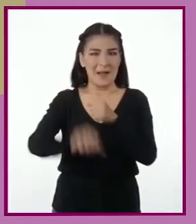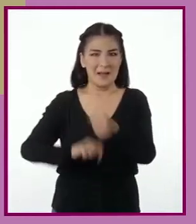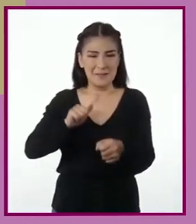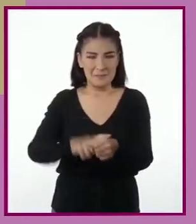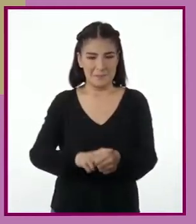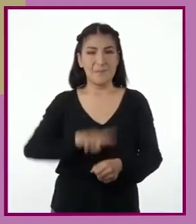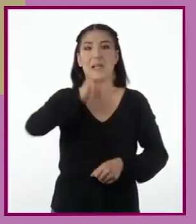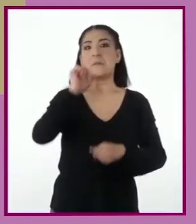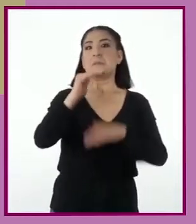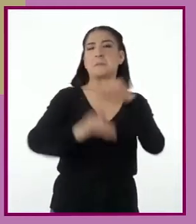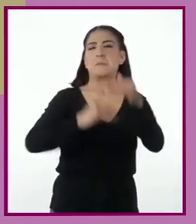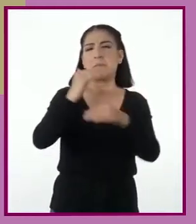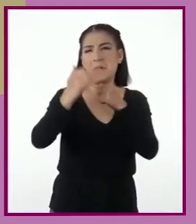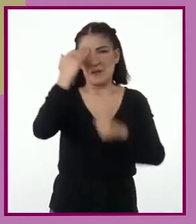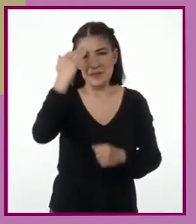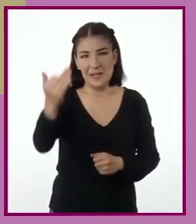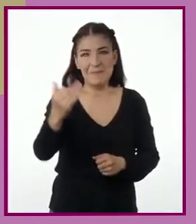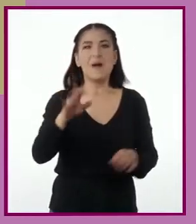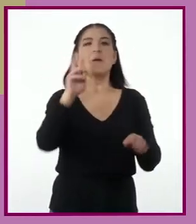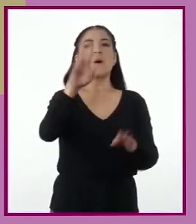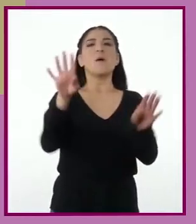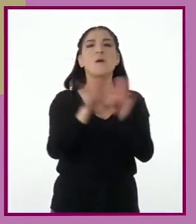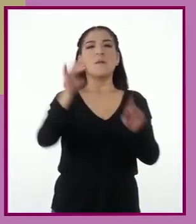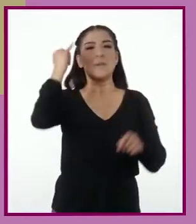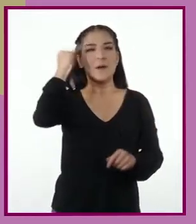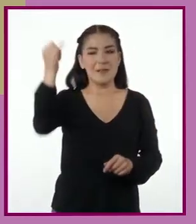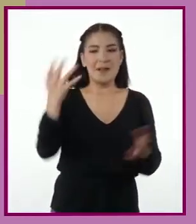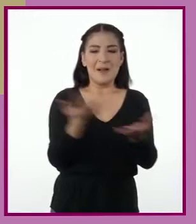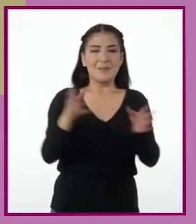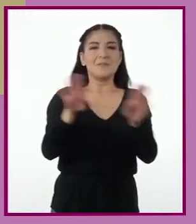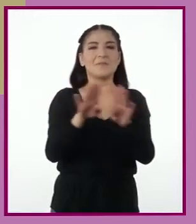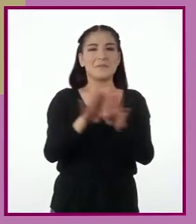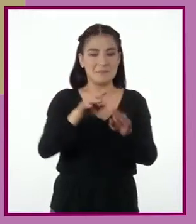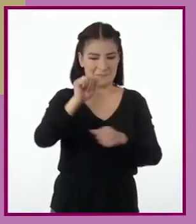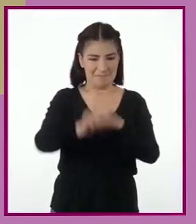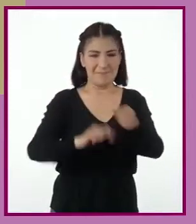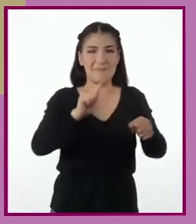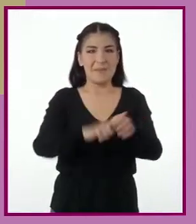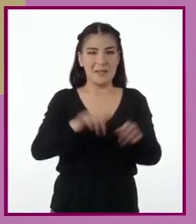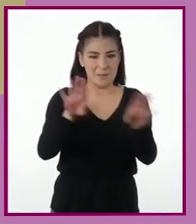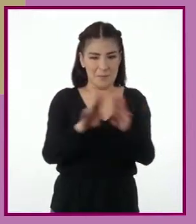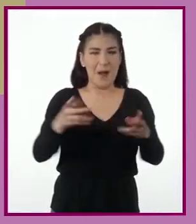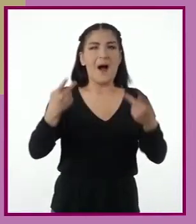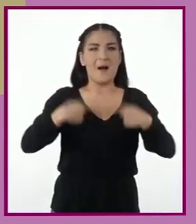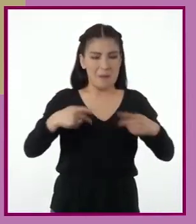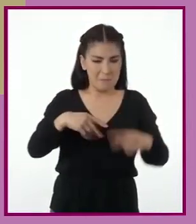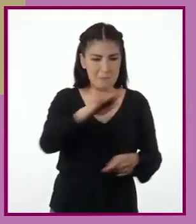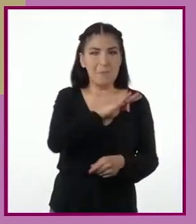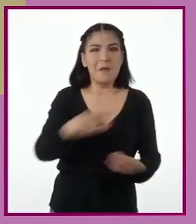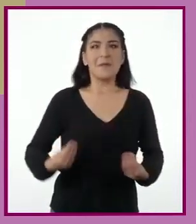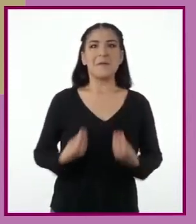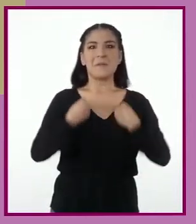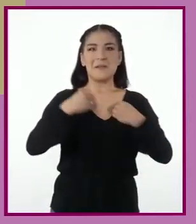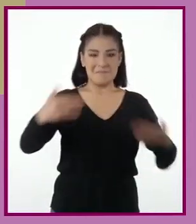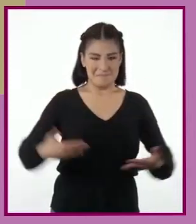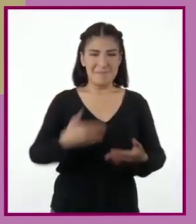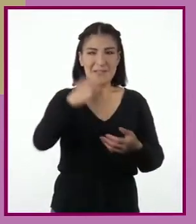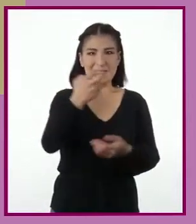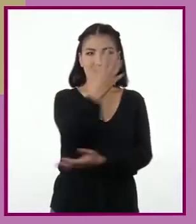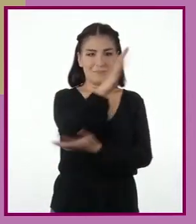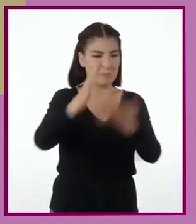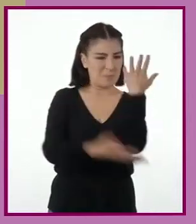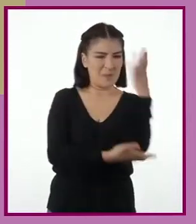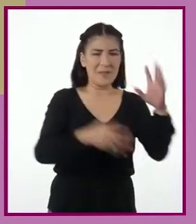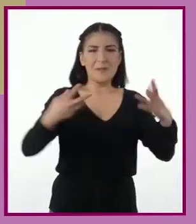del tiempo, formuló la idea de que los organismos más aptos sobrevivían en un medio ambiente en particular, caracterizado